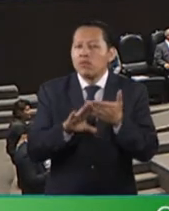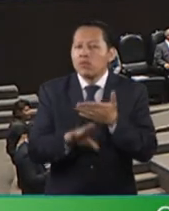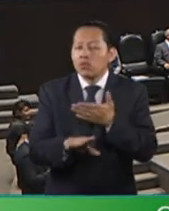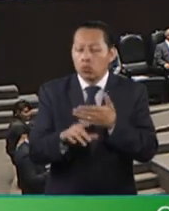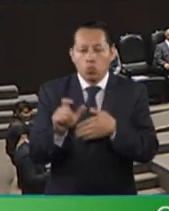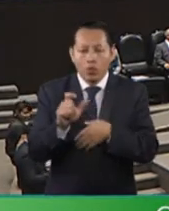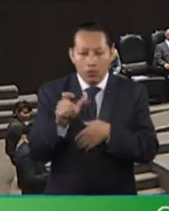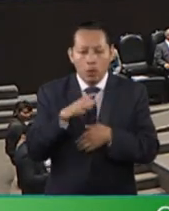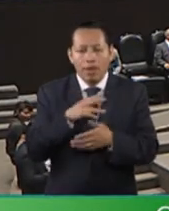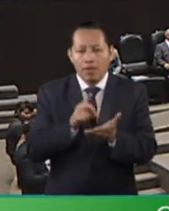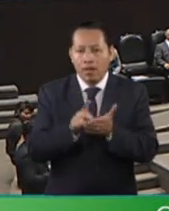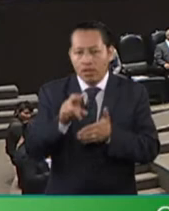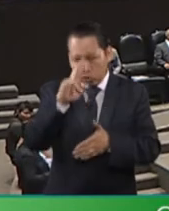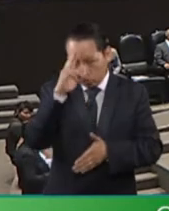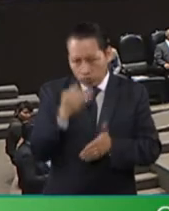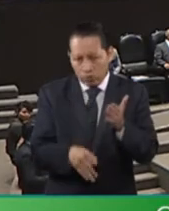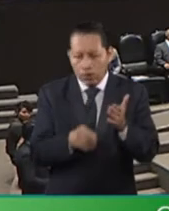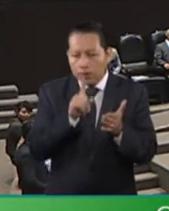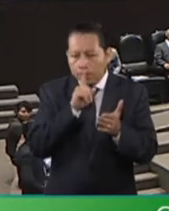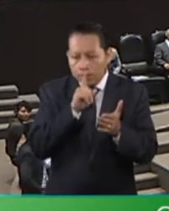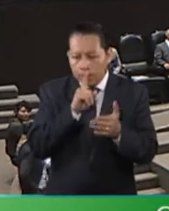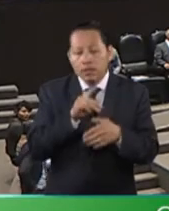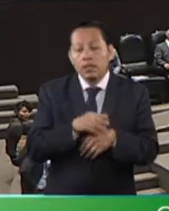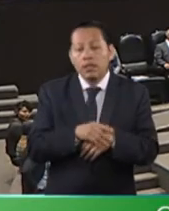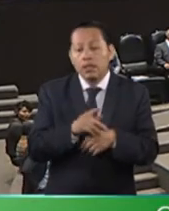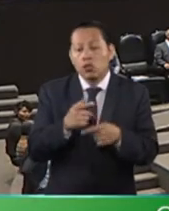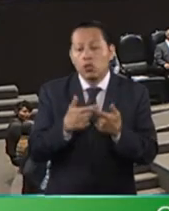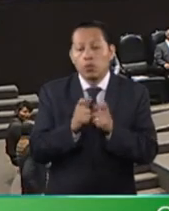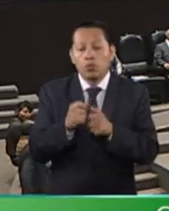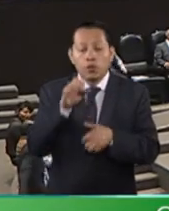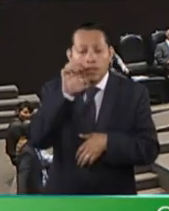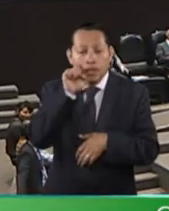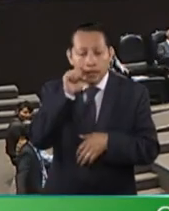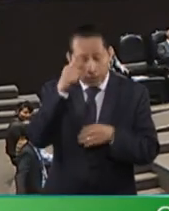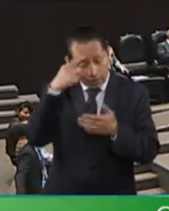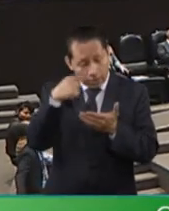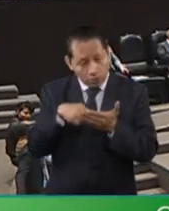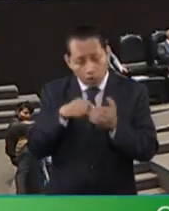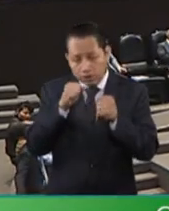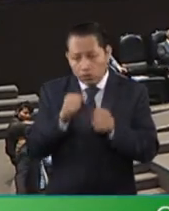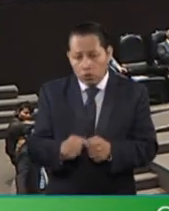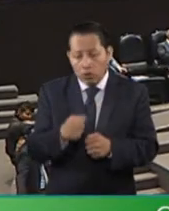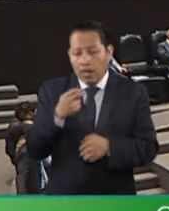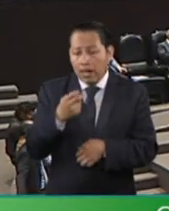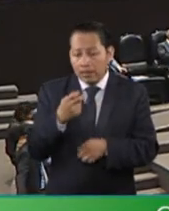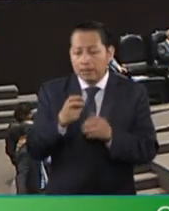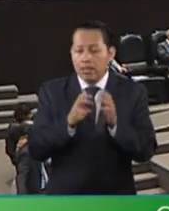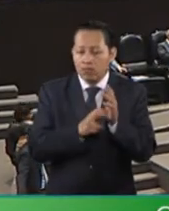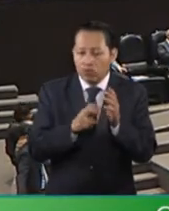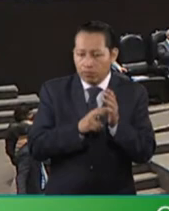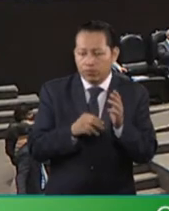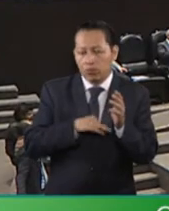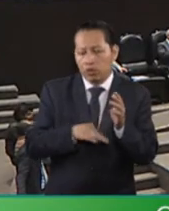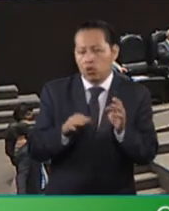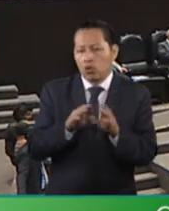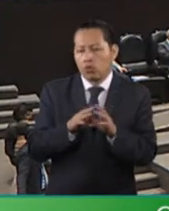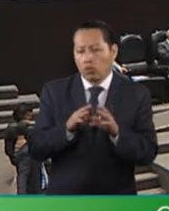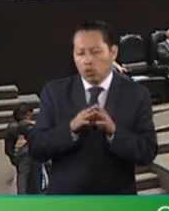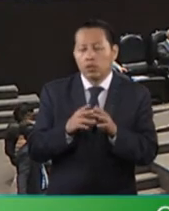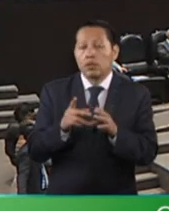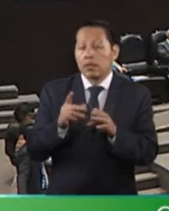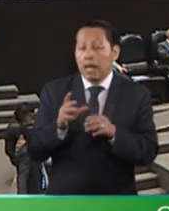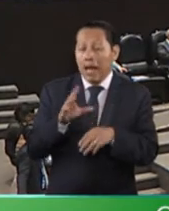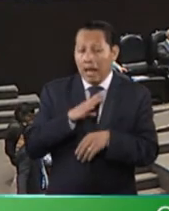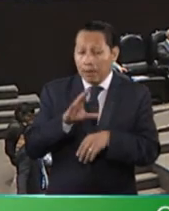o vulneren su derecho. Tiempo. La bancada naranja creemos firmemente que este tipo de reformas no son